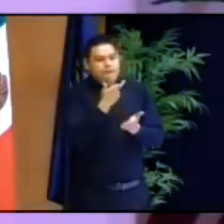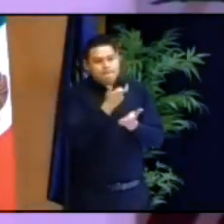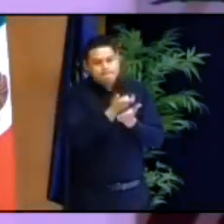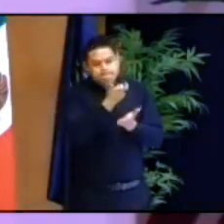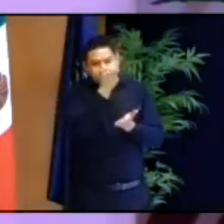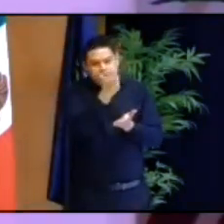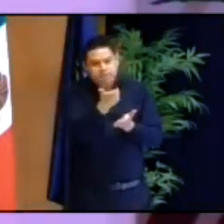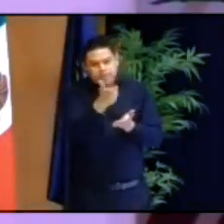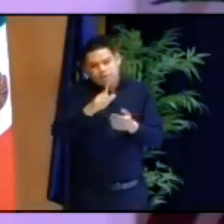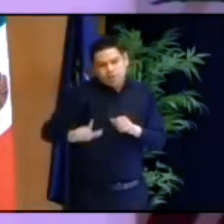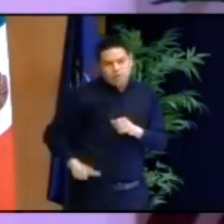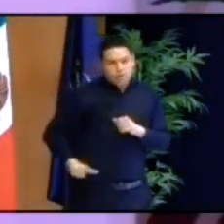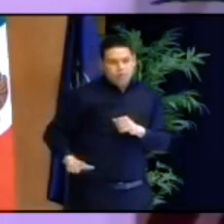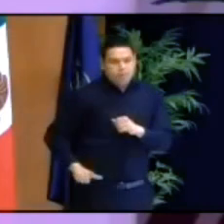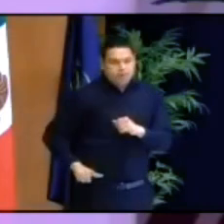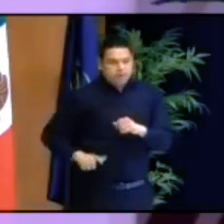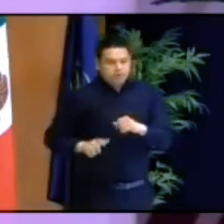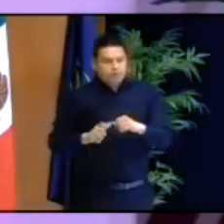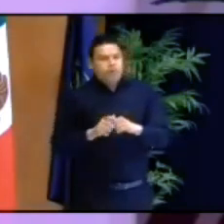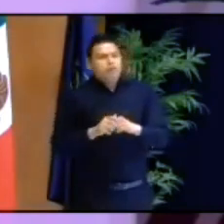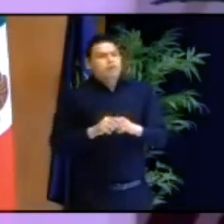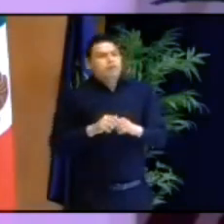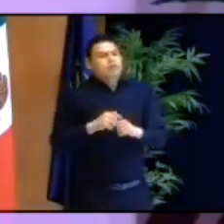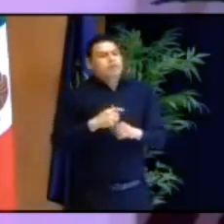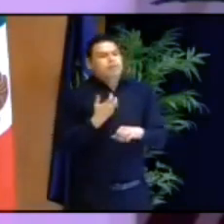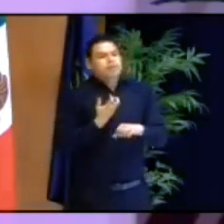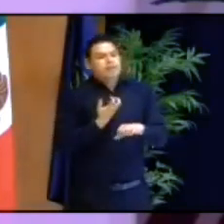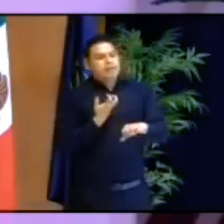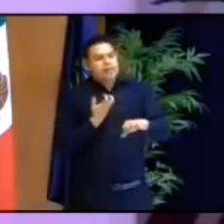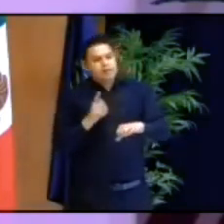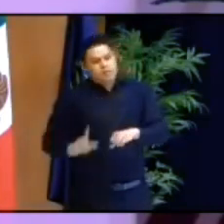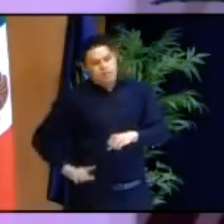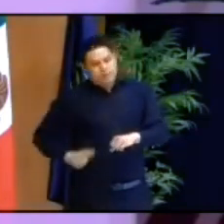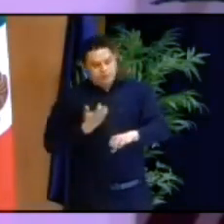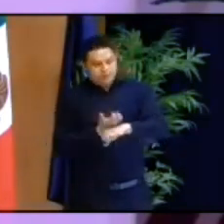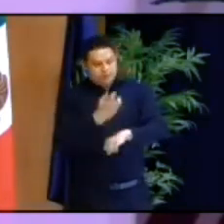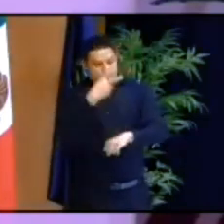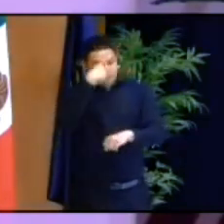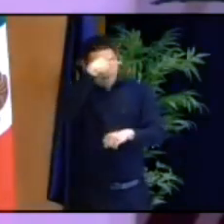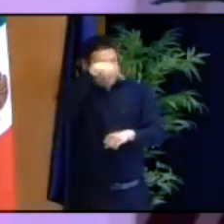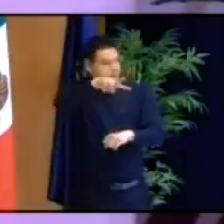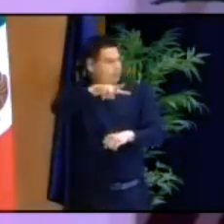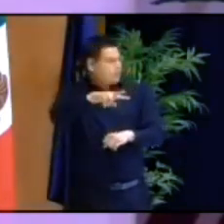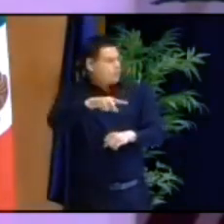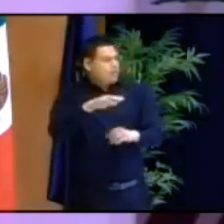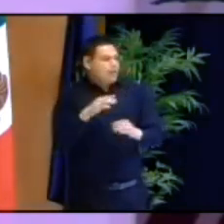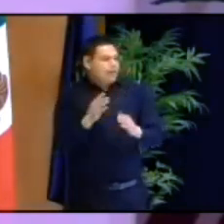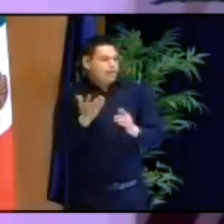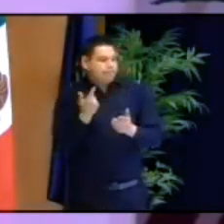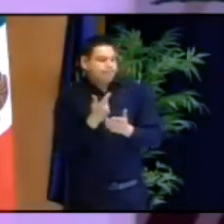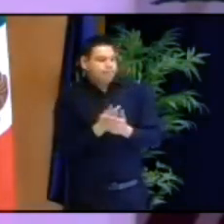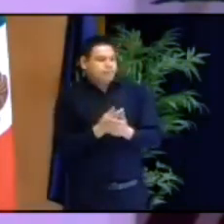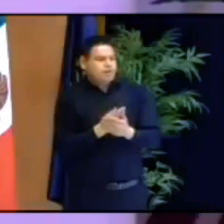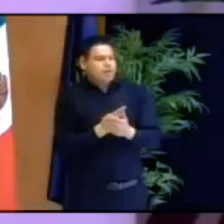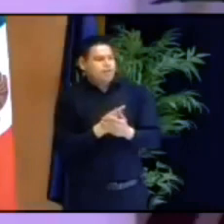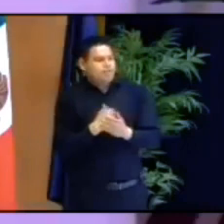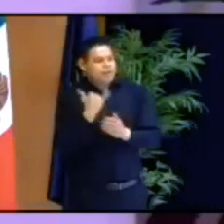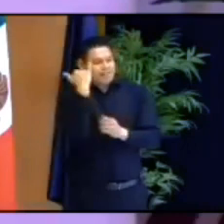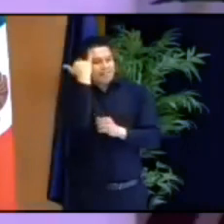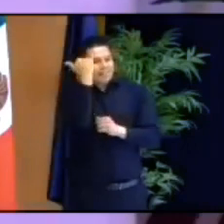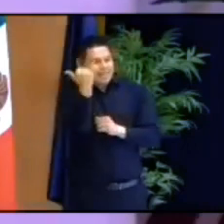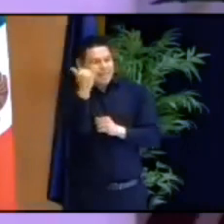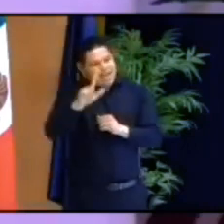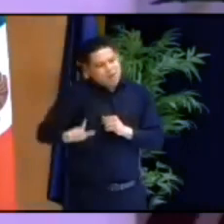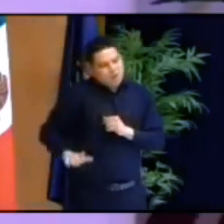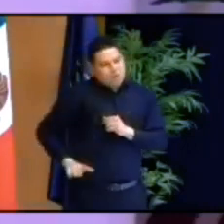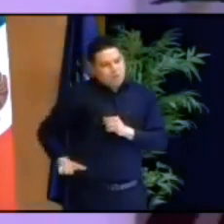viene del gobierno de la ciudad y del gobierno del Estado de México. Aquí le paso al gobernador un tip.